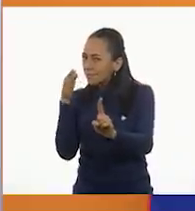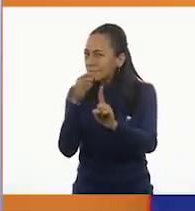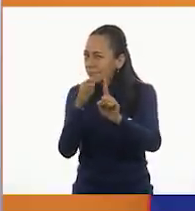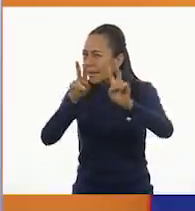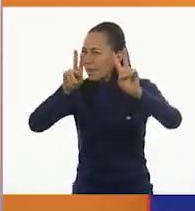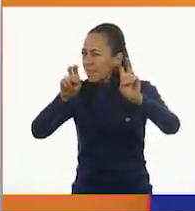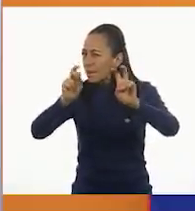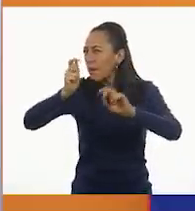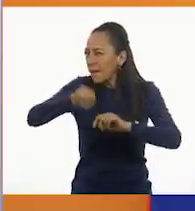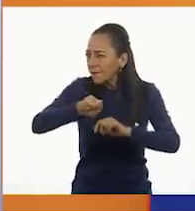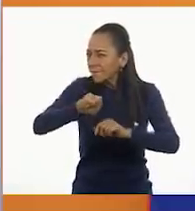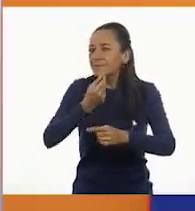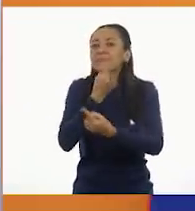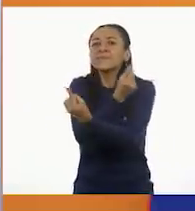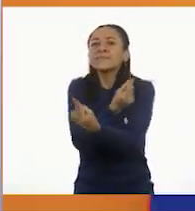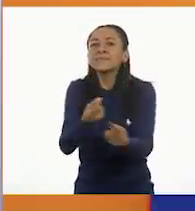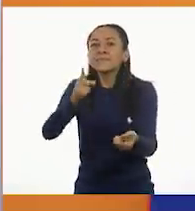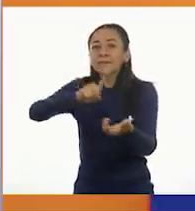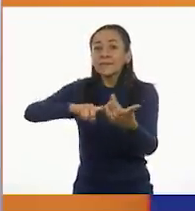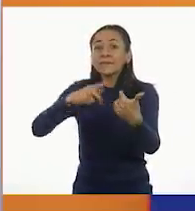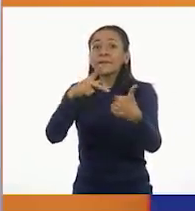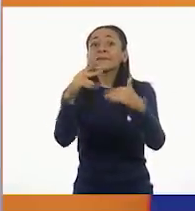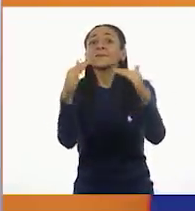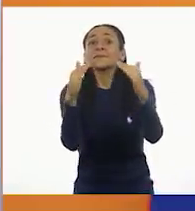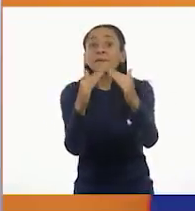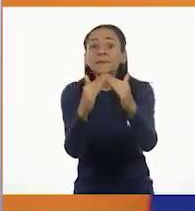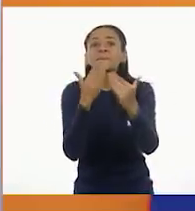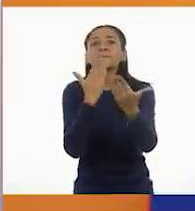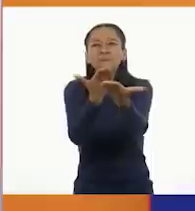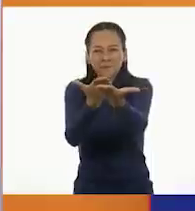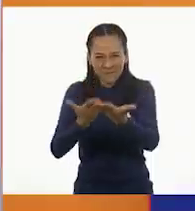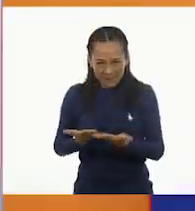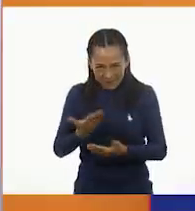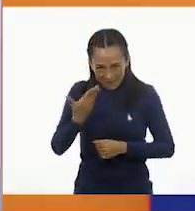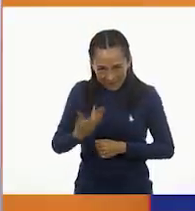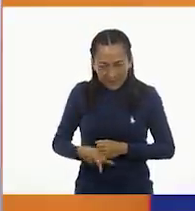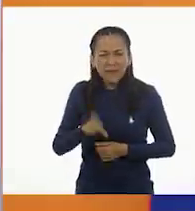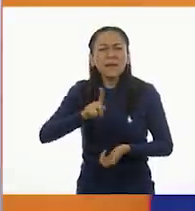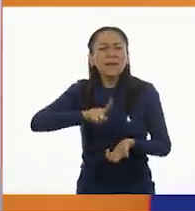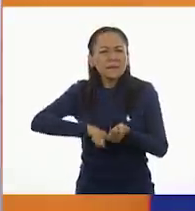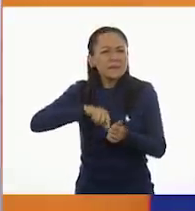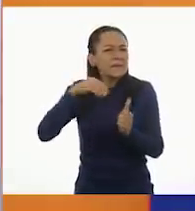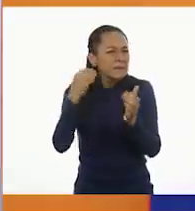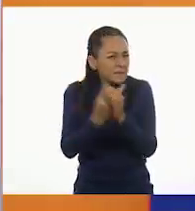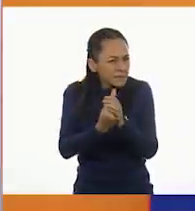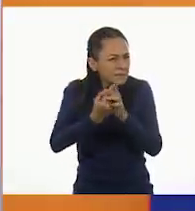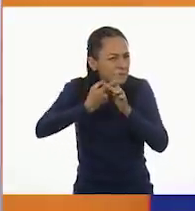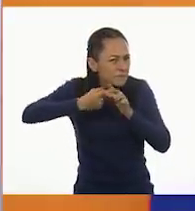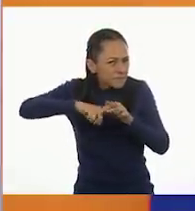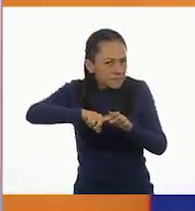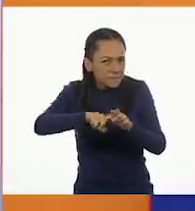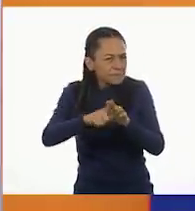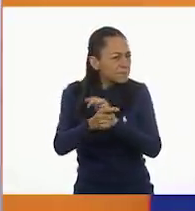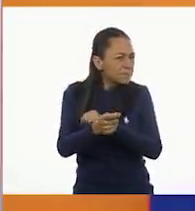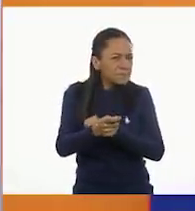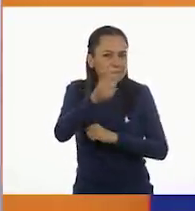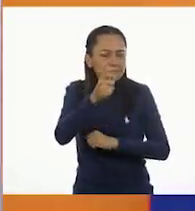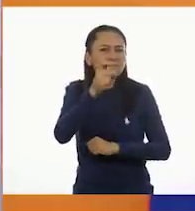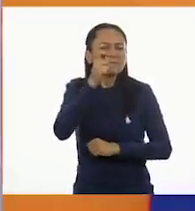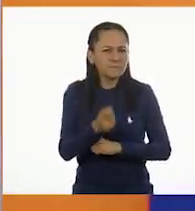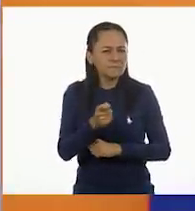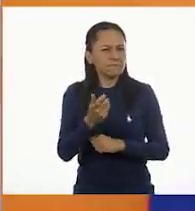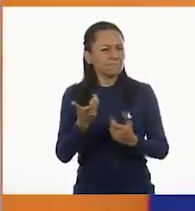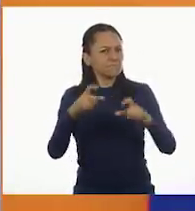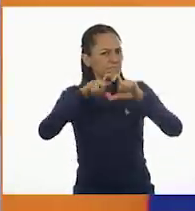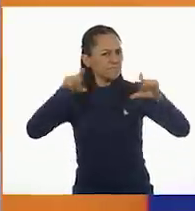y niñas que están en casa, y vamos a iniciar con nuestra clase ahorita. Lo primero que haremos entonces será descifrar